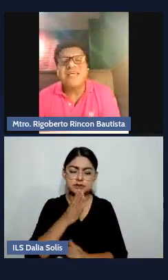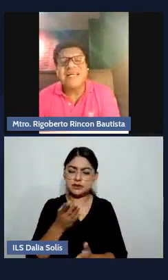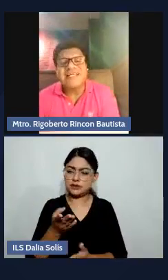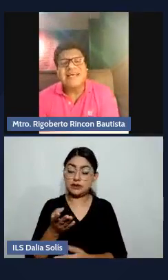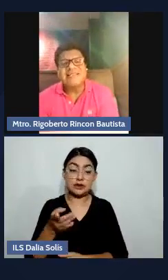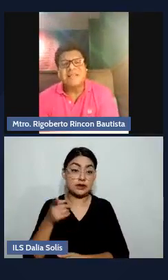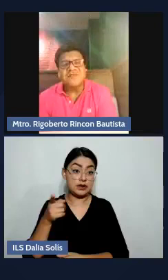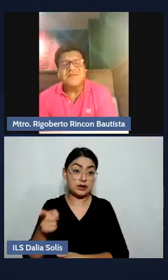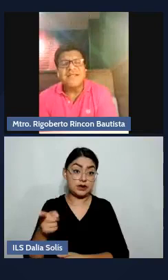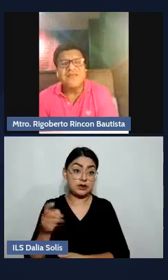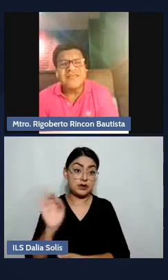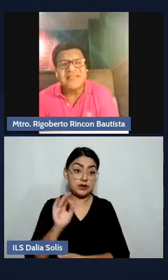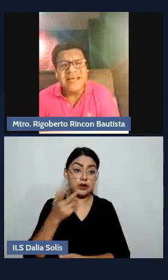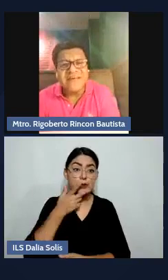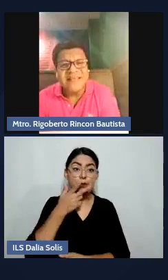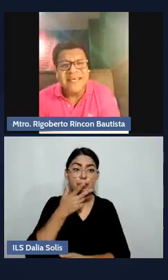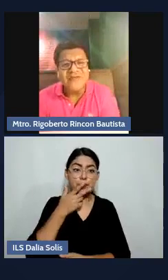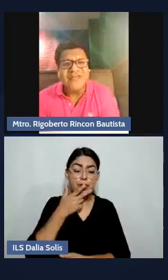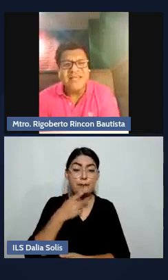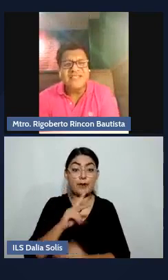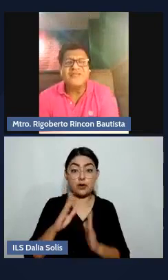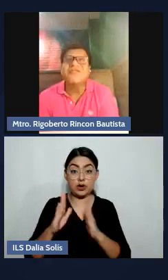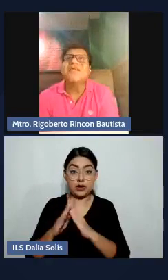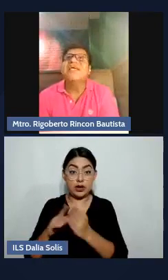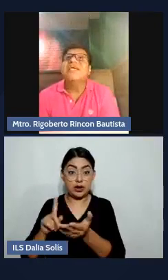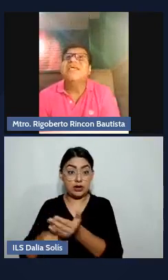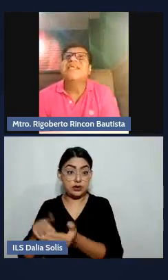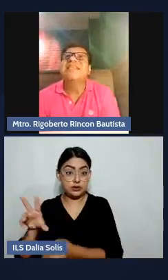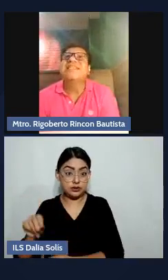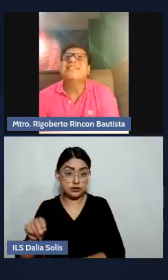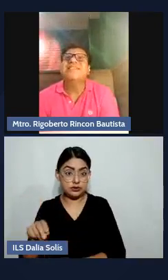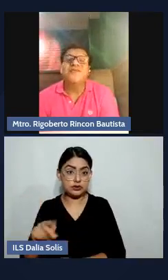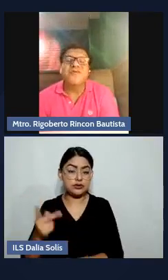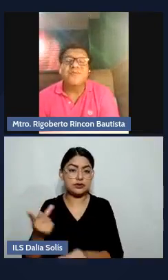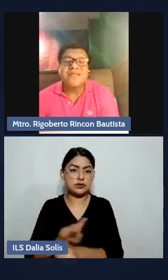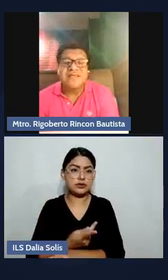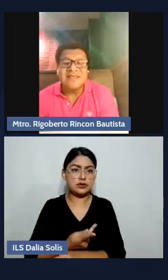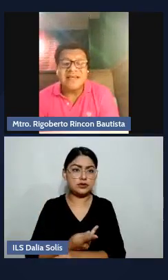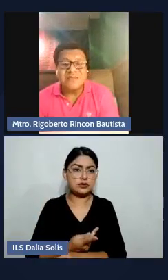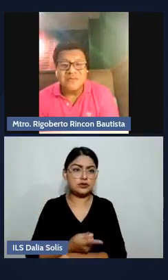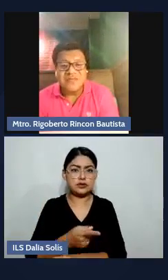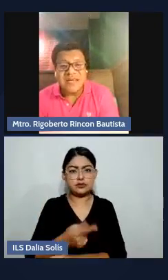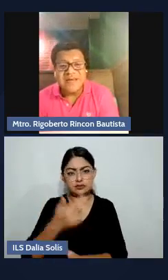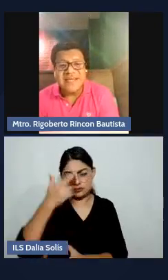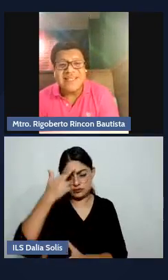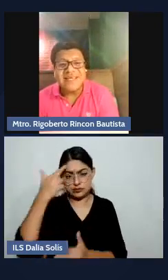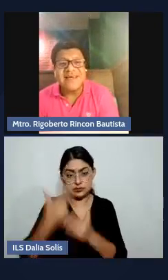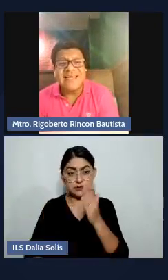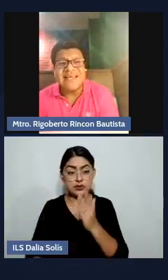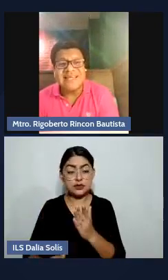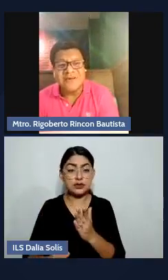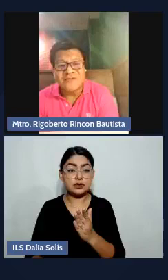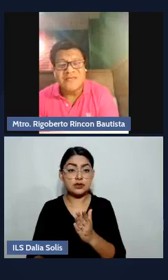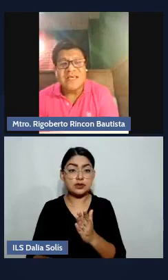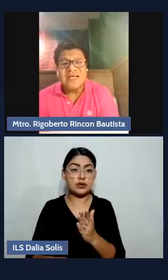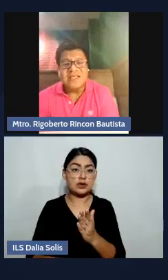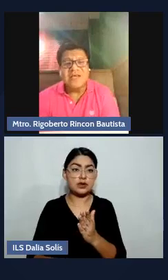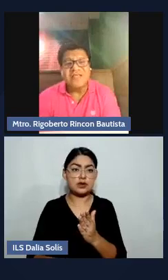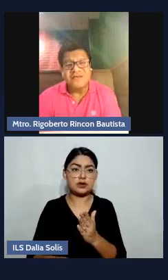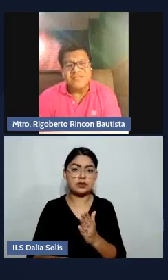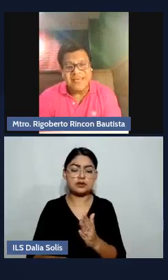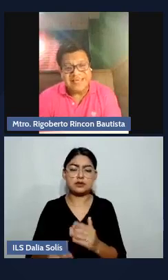estamos hablando que está evadiendo derechos y que está siendo completamente irresponsable en el tema de la salud de los hijos e